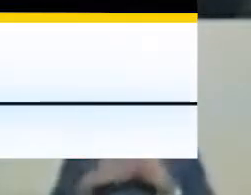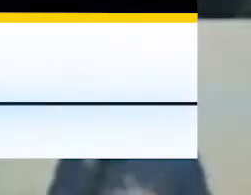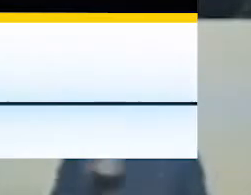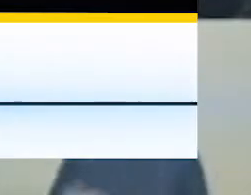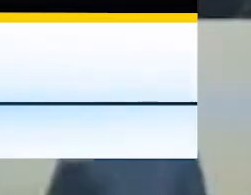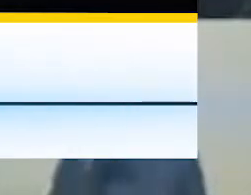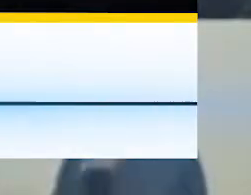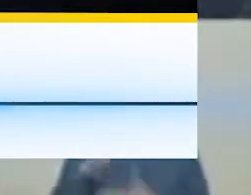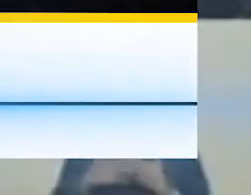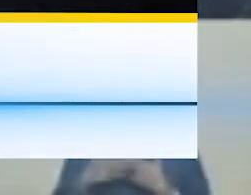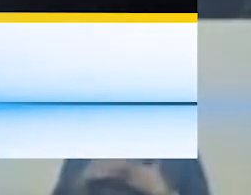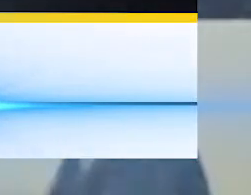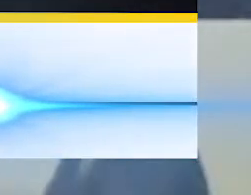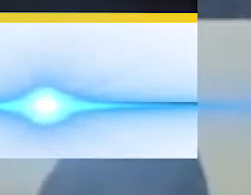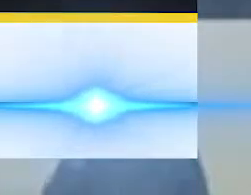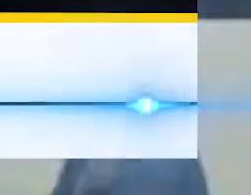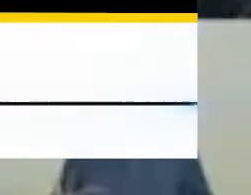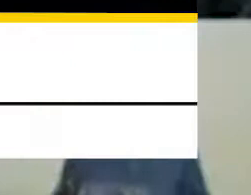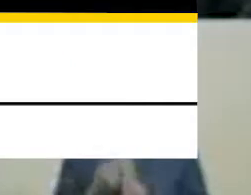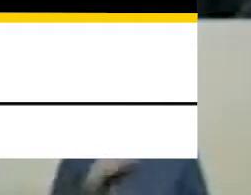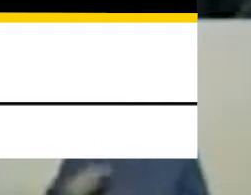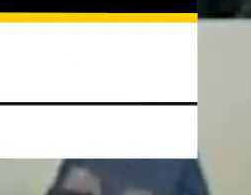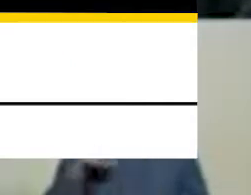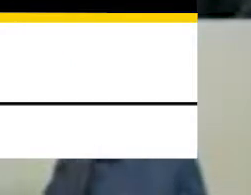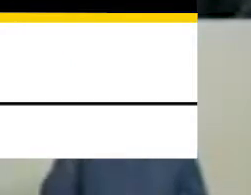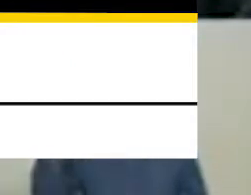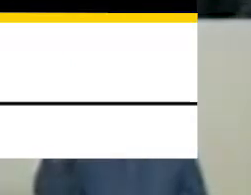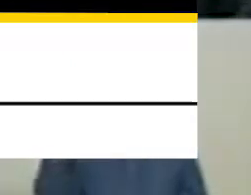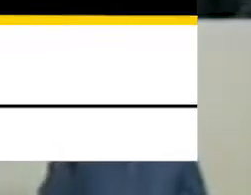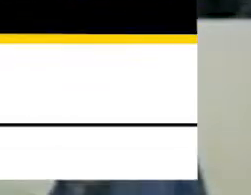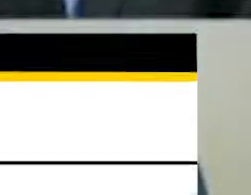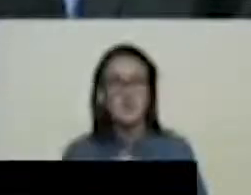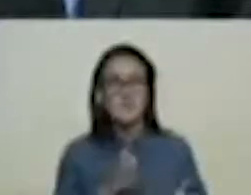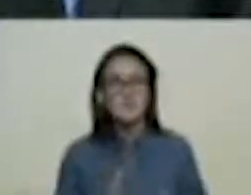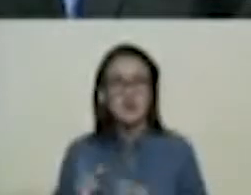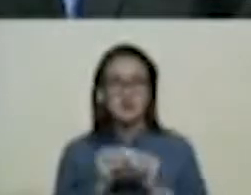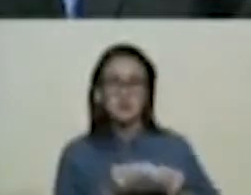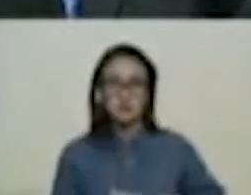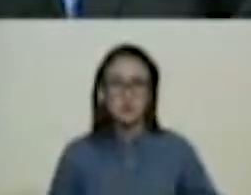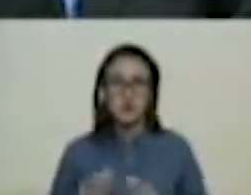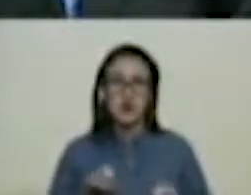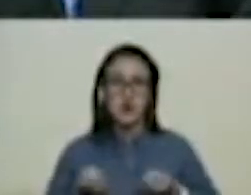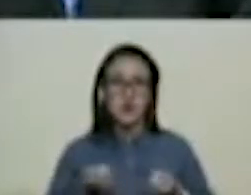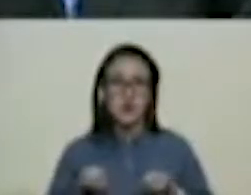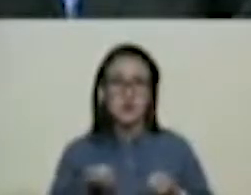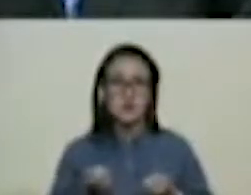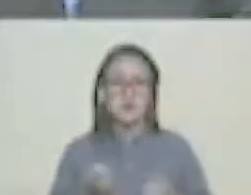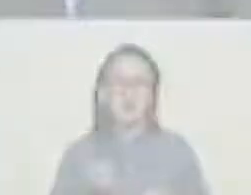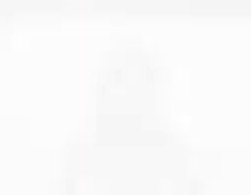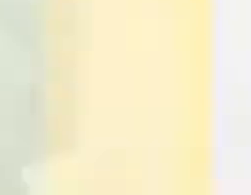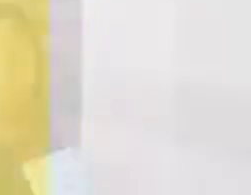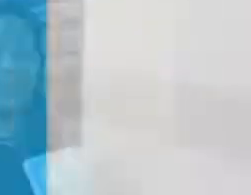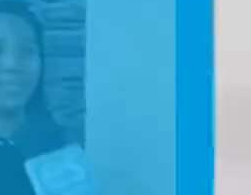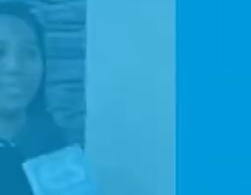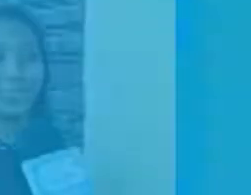llamado de alerta a nuestra patria y acompañar al presidente Nicolás Maduro Moro al plan de recuperación económica en beneficio